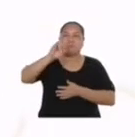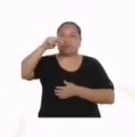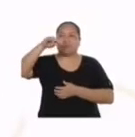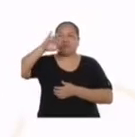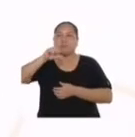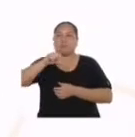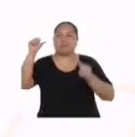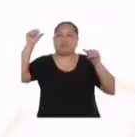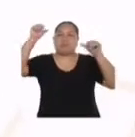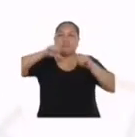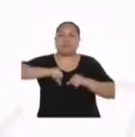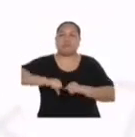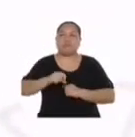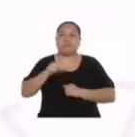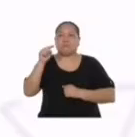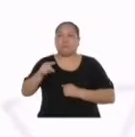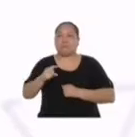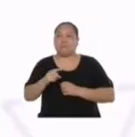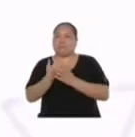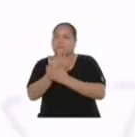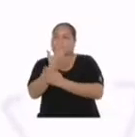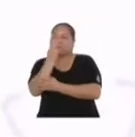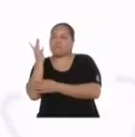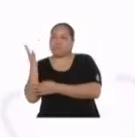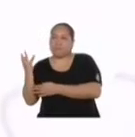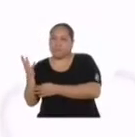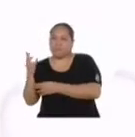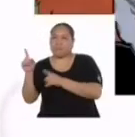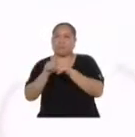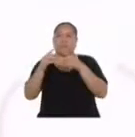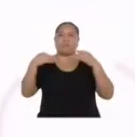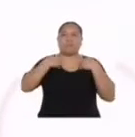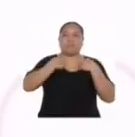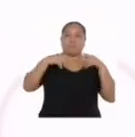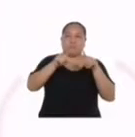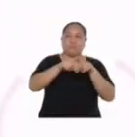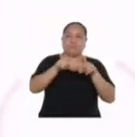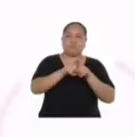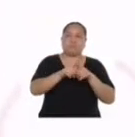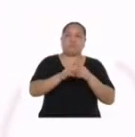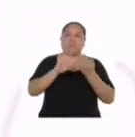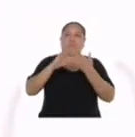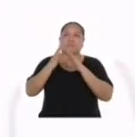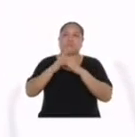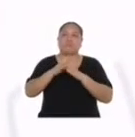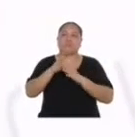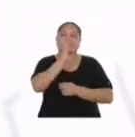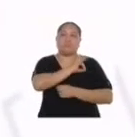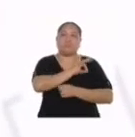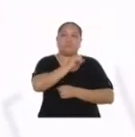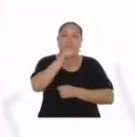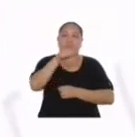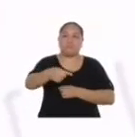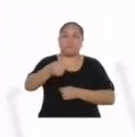generando efectos negativos, tanto para la flora y fauna, como para la población que aprovecha el recurso